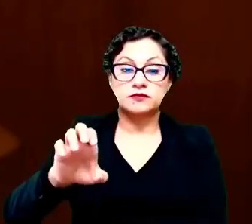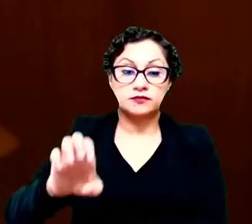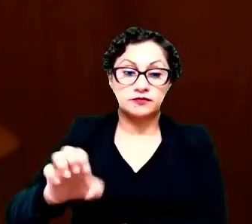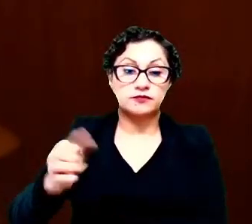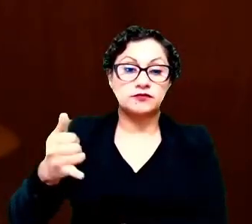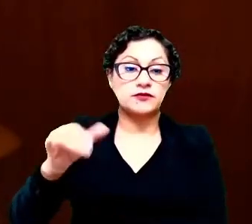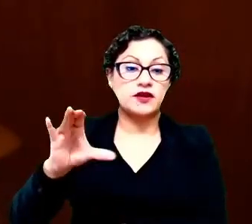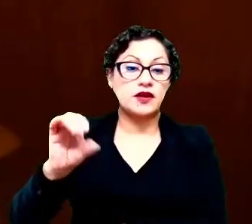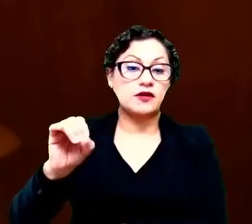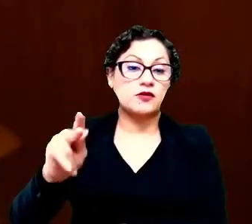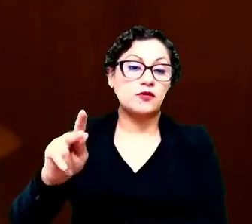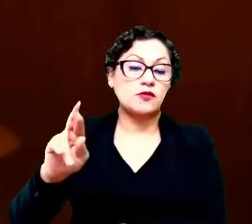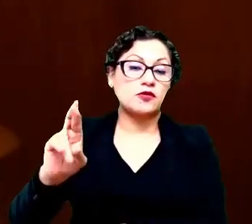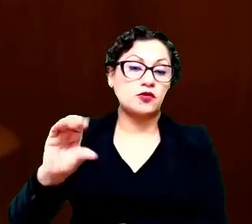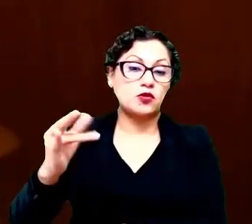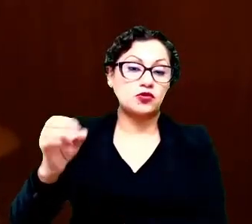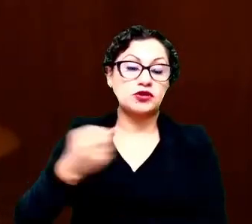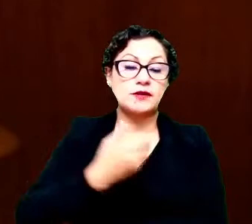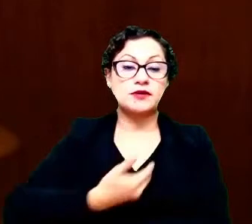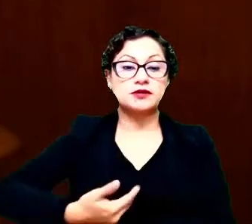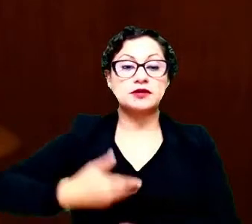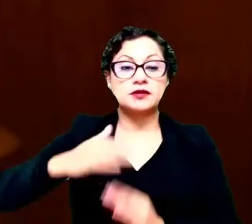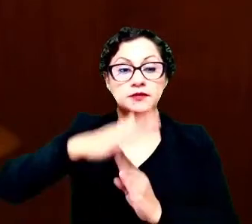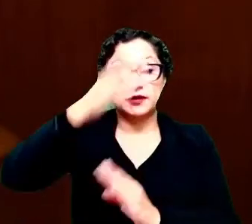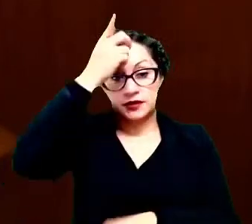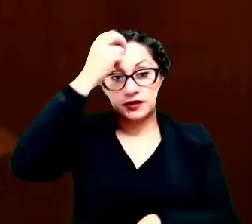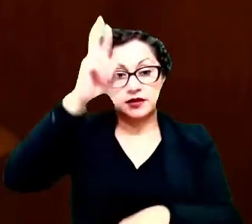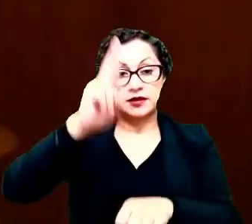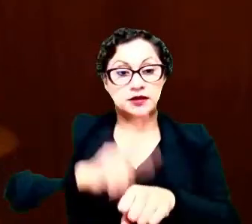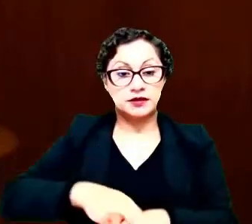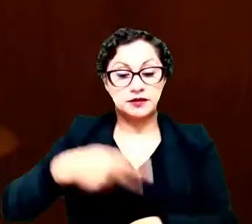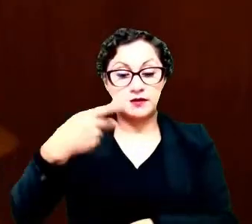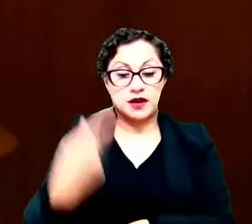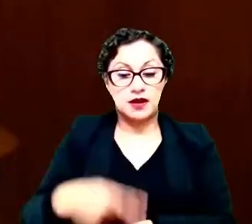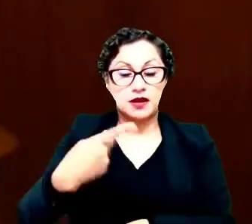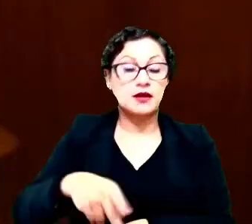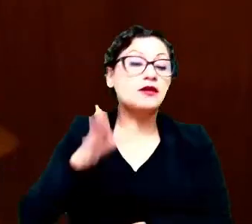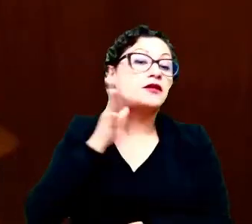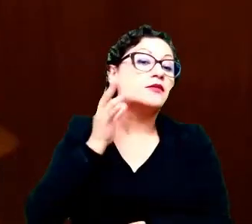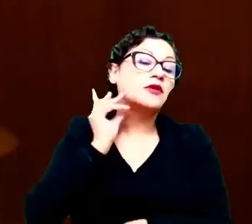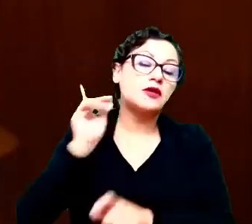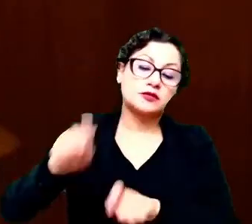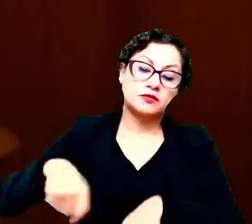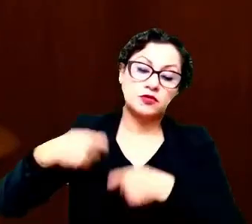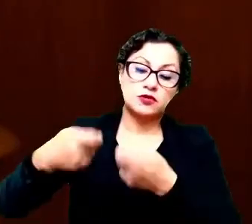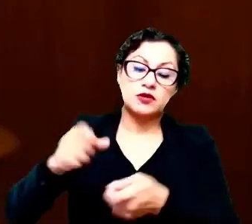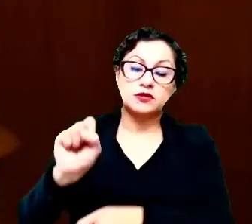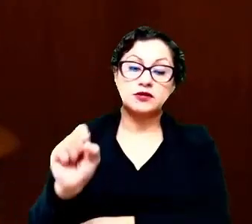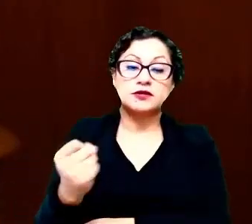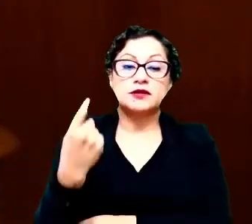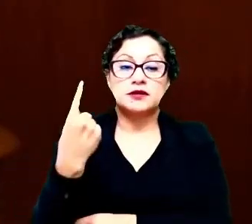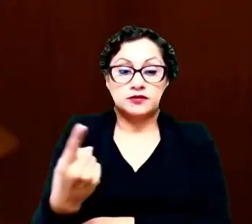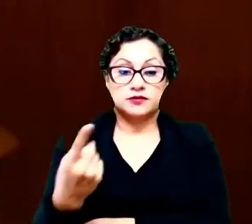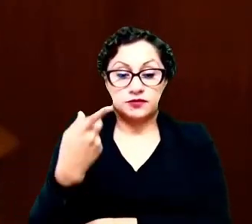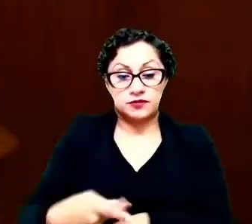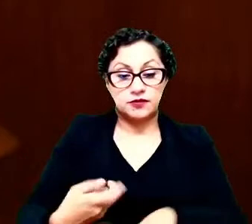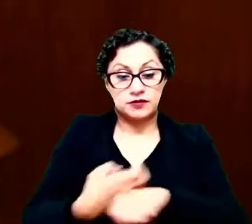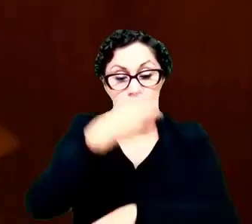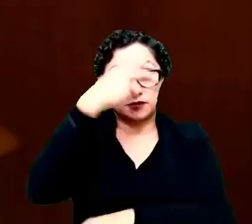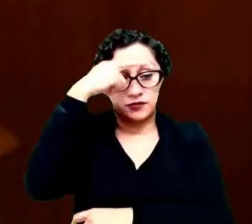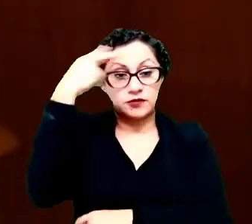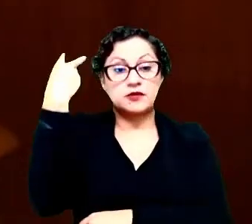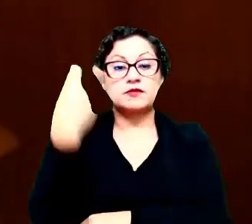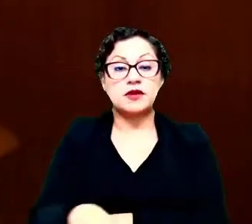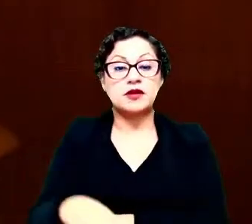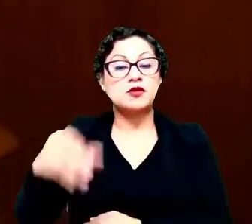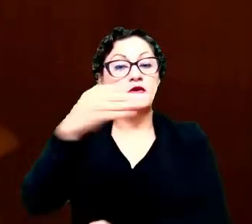directiva de estas exhagesima primer legislatura del Estado de México integrantes